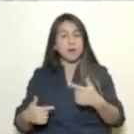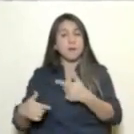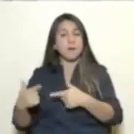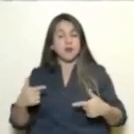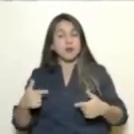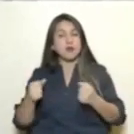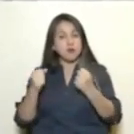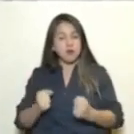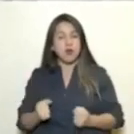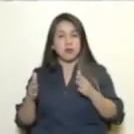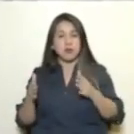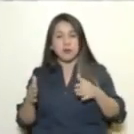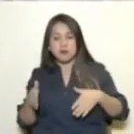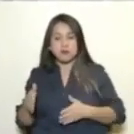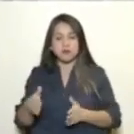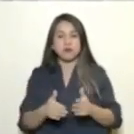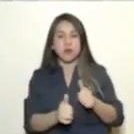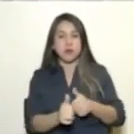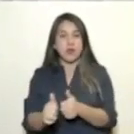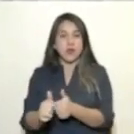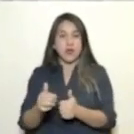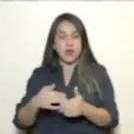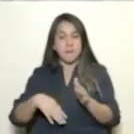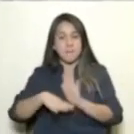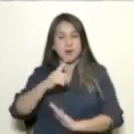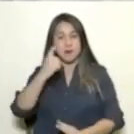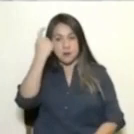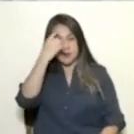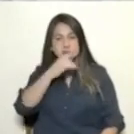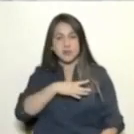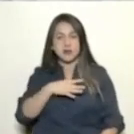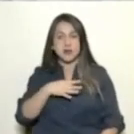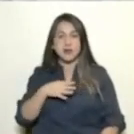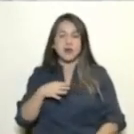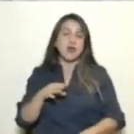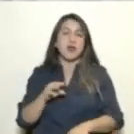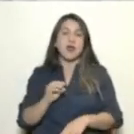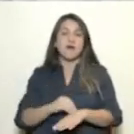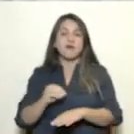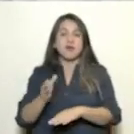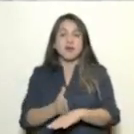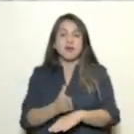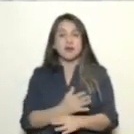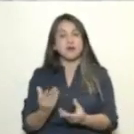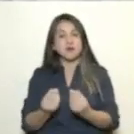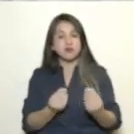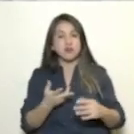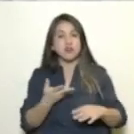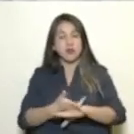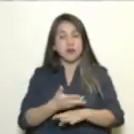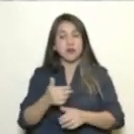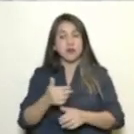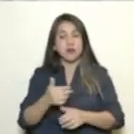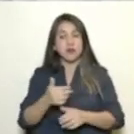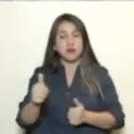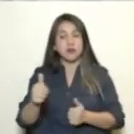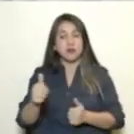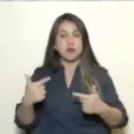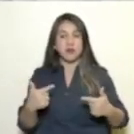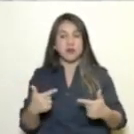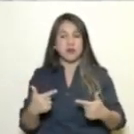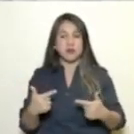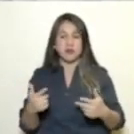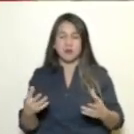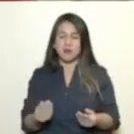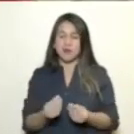de encauzar. Y lo que me preocupa en Chile hoy es adelantar mucho en lo que viene. Es que la política está muy